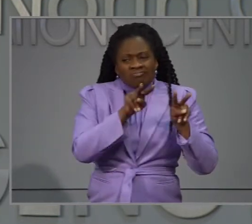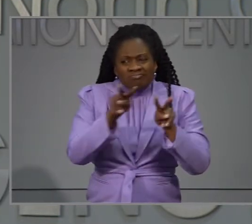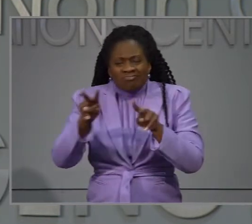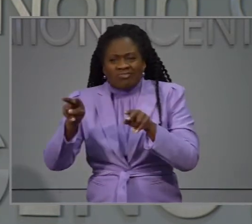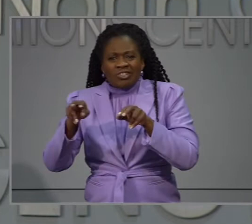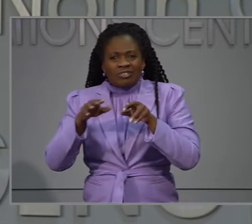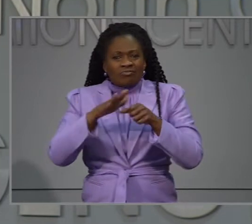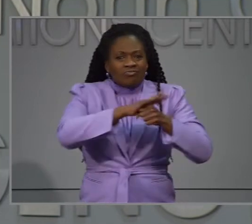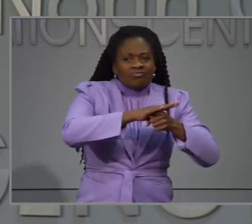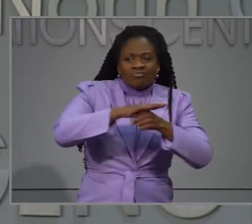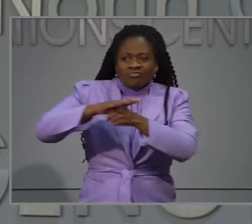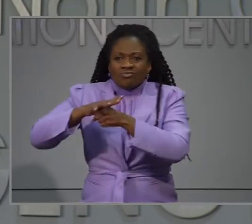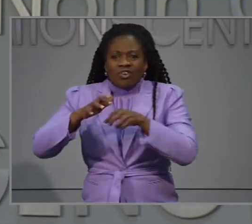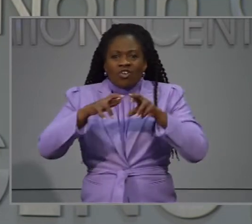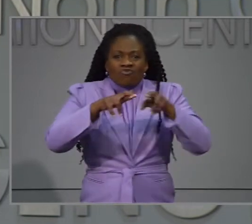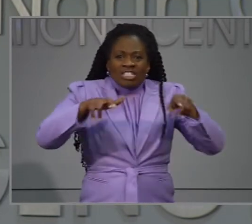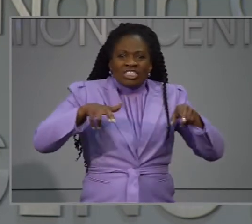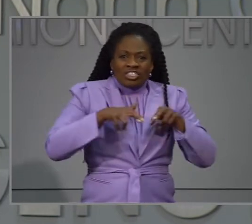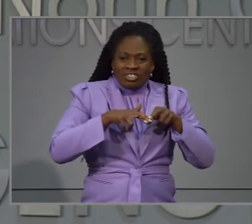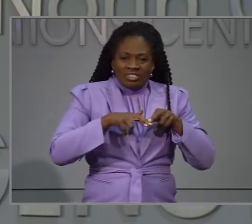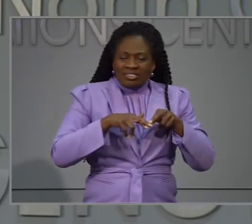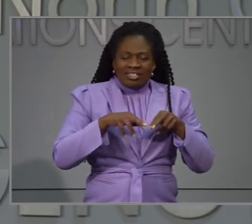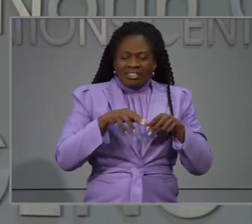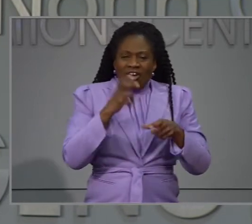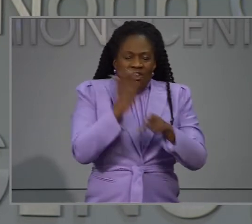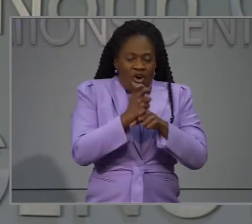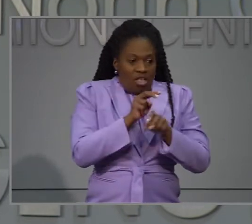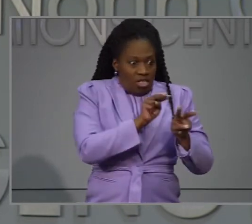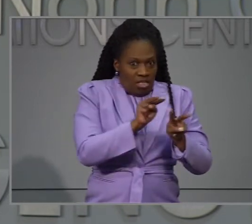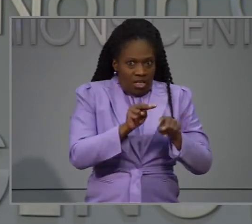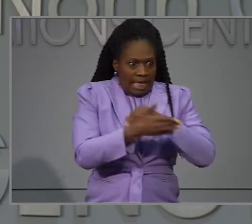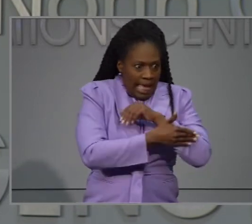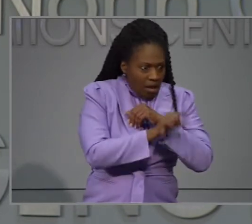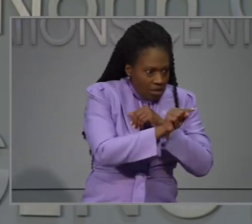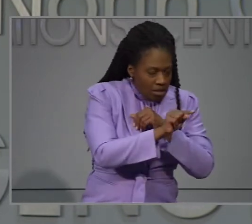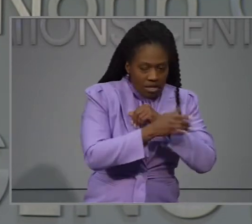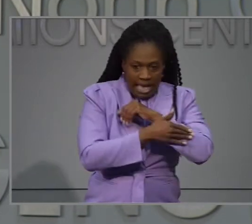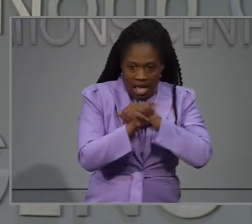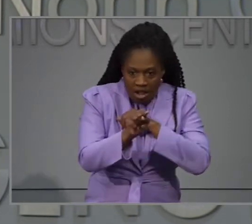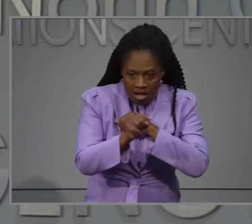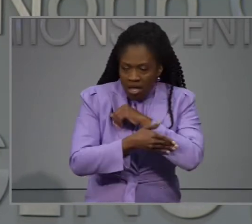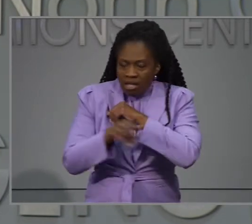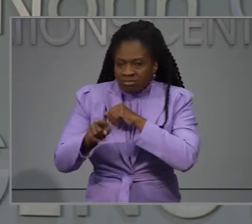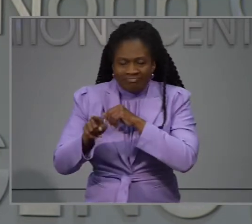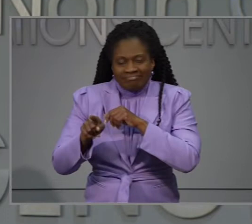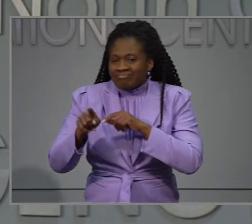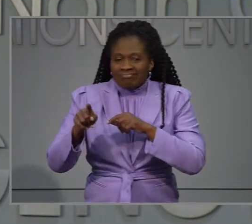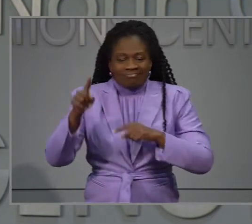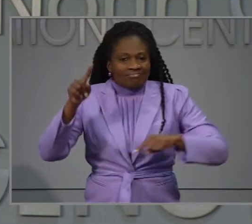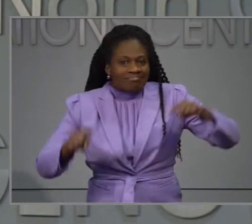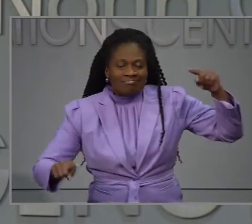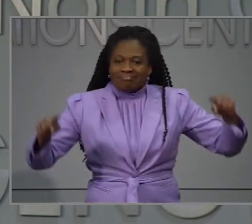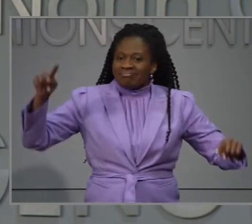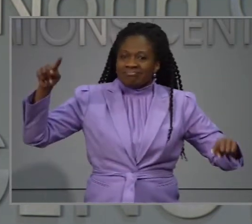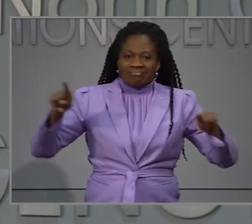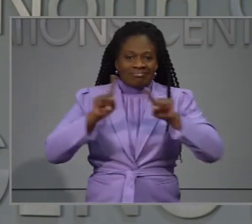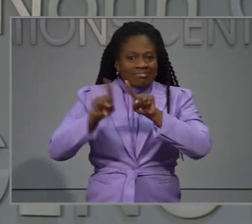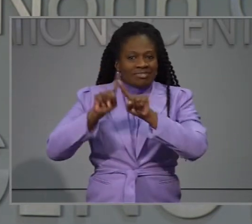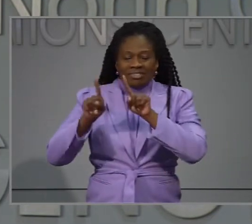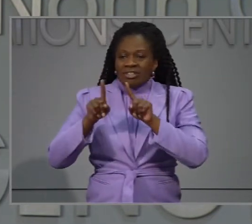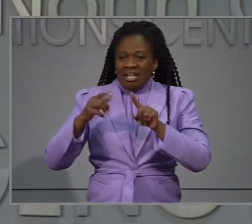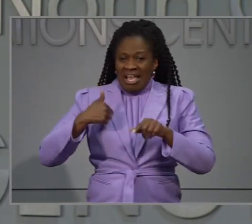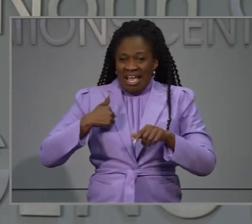nuestro estado y es casi imposible verlo condado por condado porque la persona que vive en un